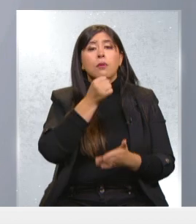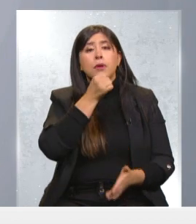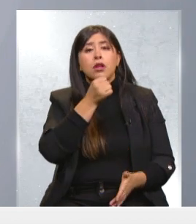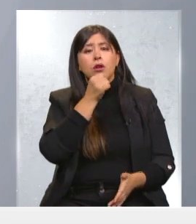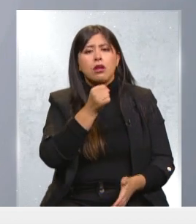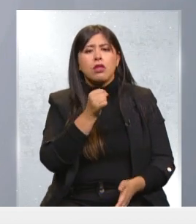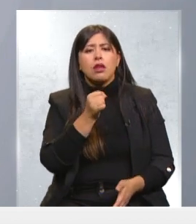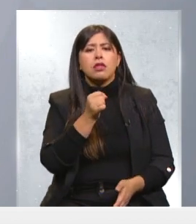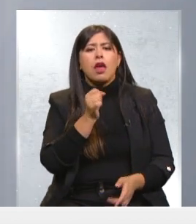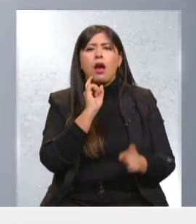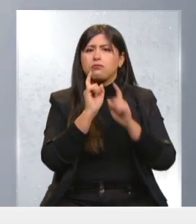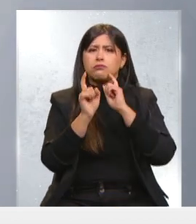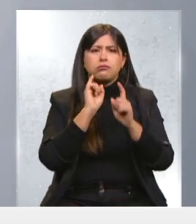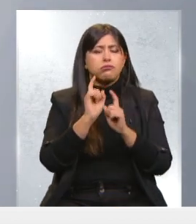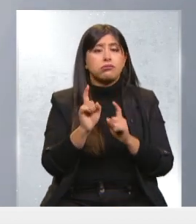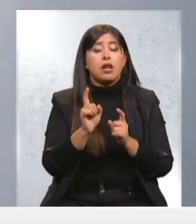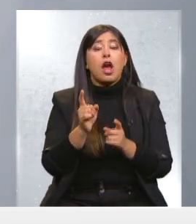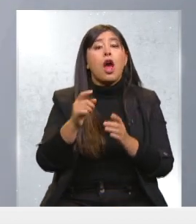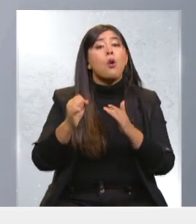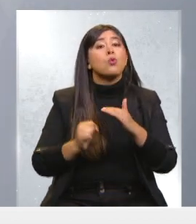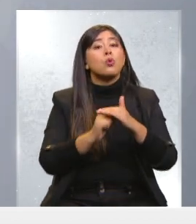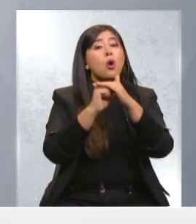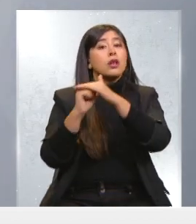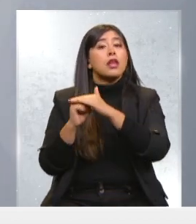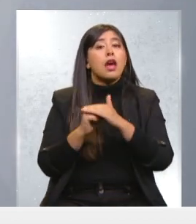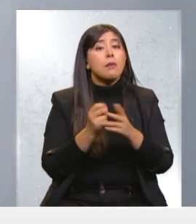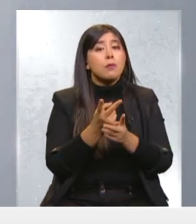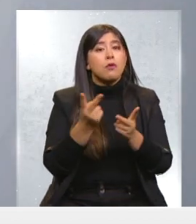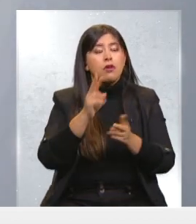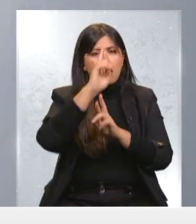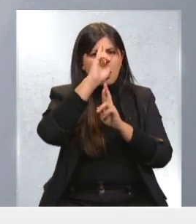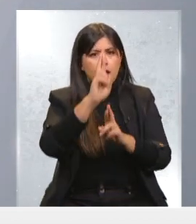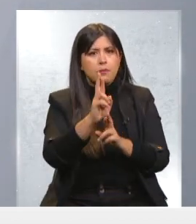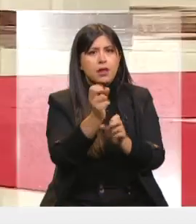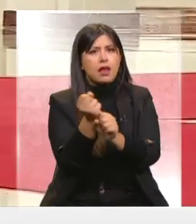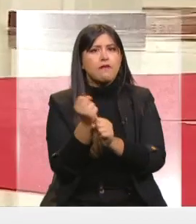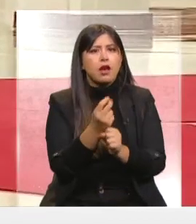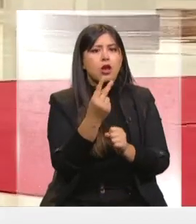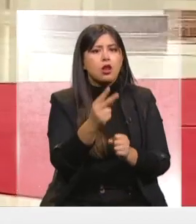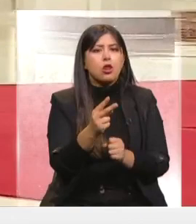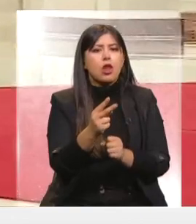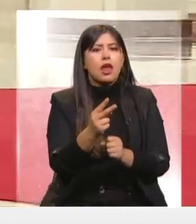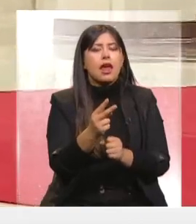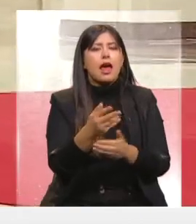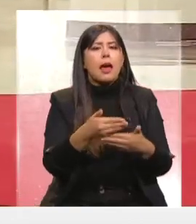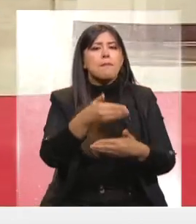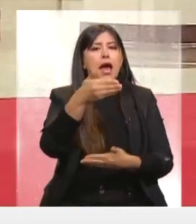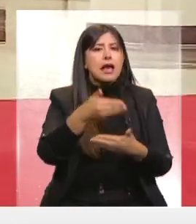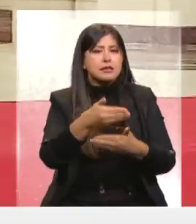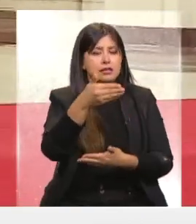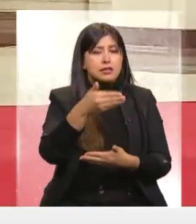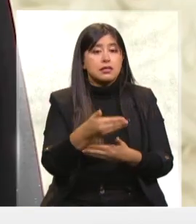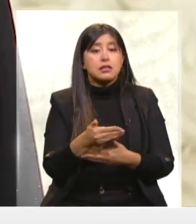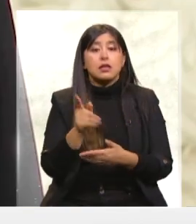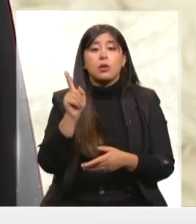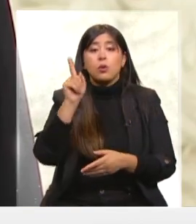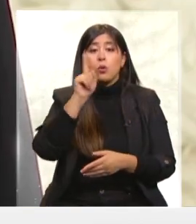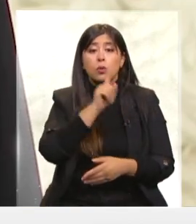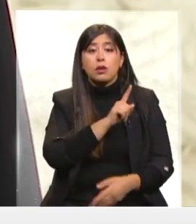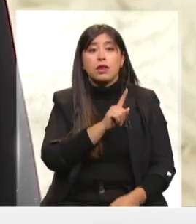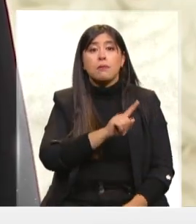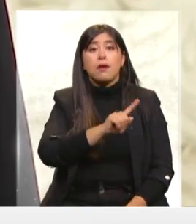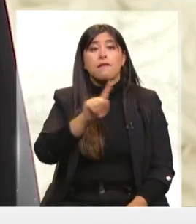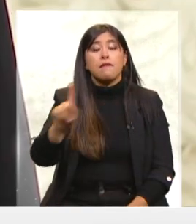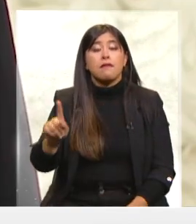periodistas las autoridades públicas deben ser las primeras en respetar la labor de la prensa y al cerrar su visita de estado en